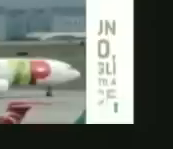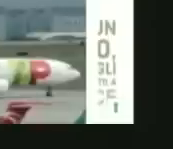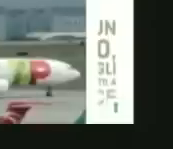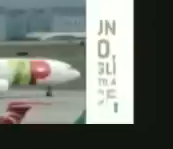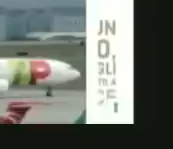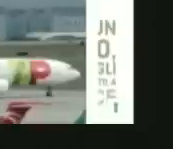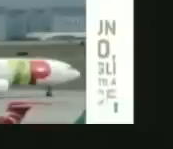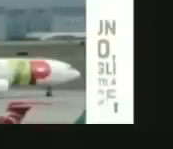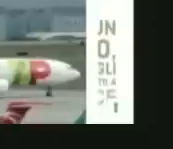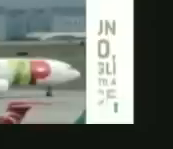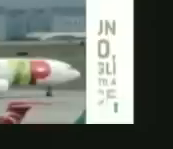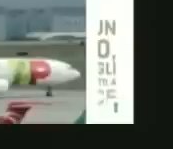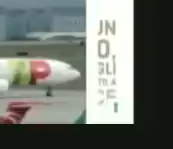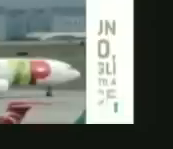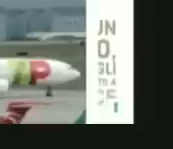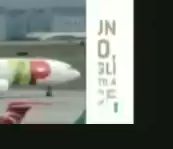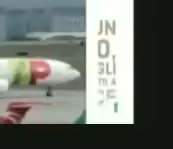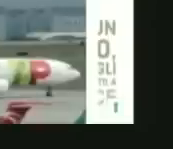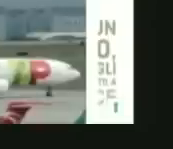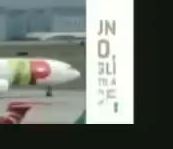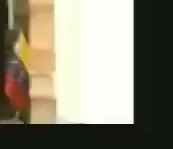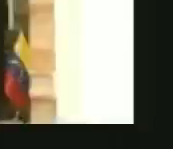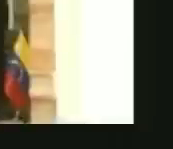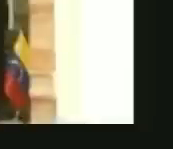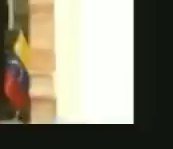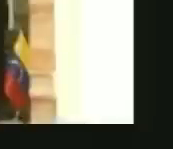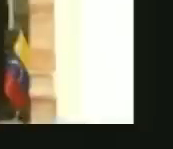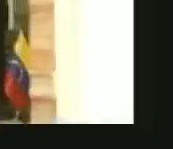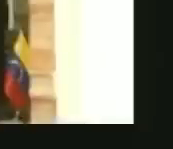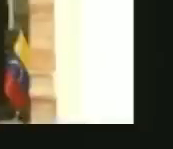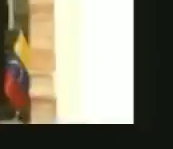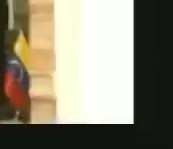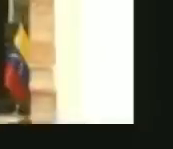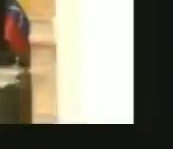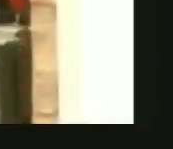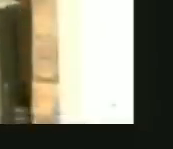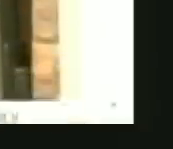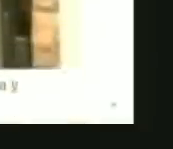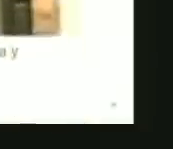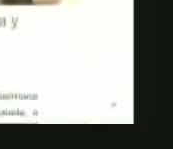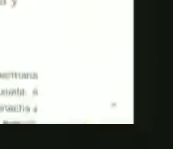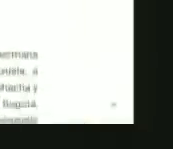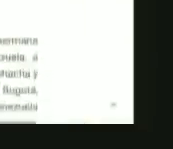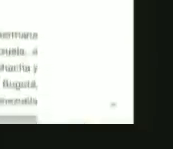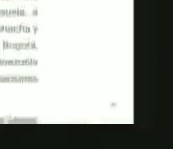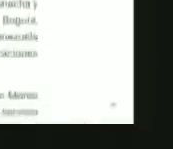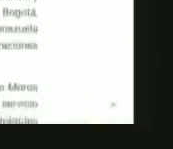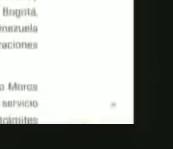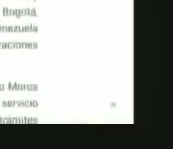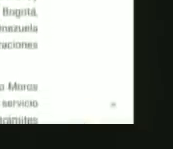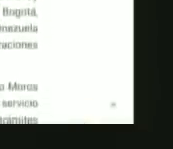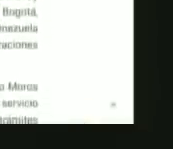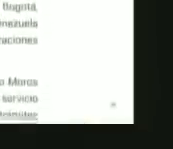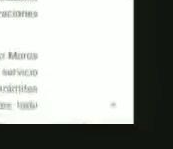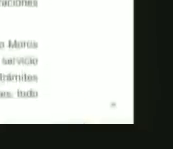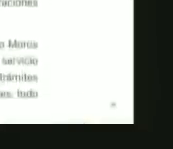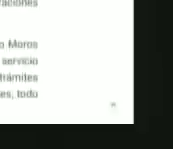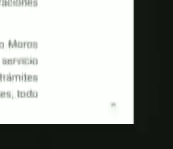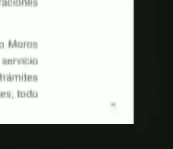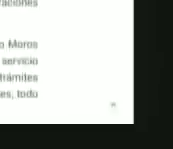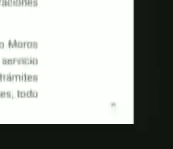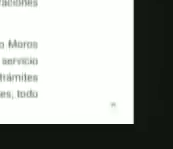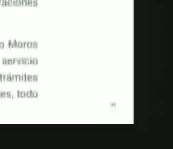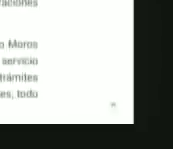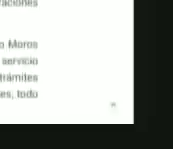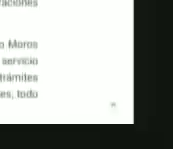eso a partir de este mes que está corriendo presidente vamos a hablar ahora acerca de la reapertura de los consulados en